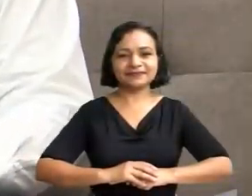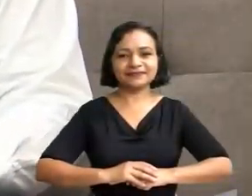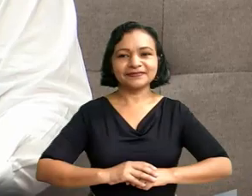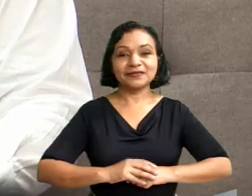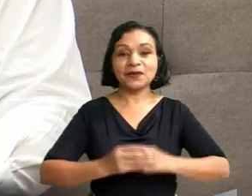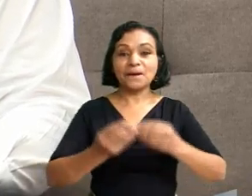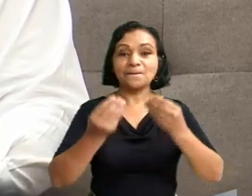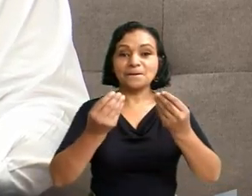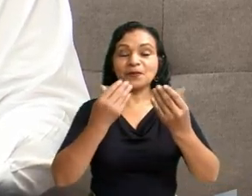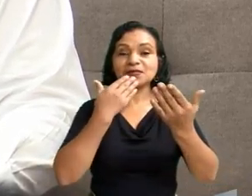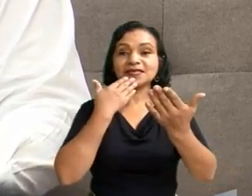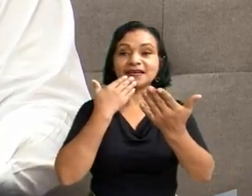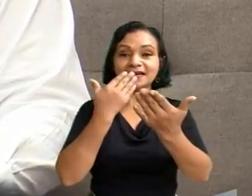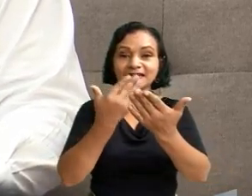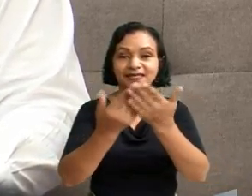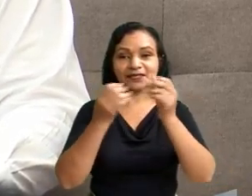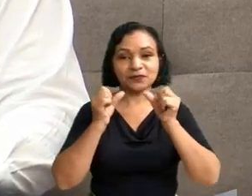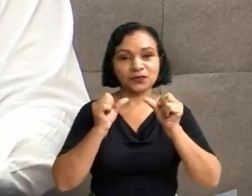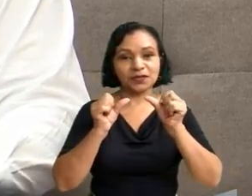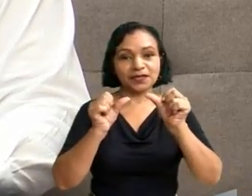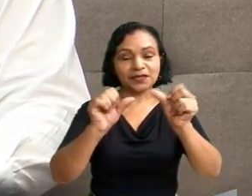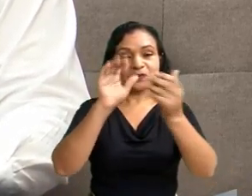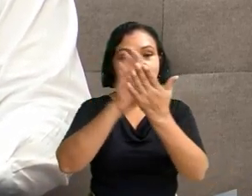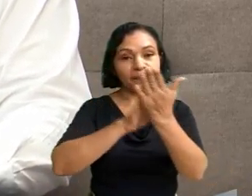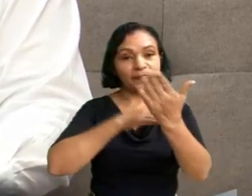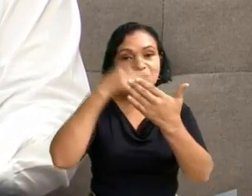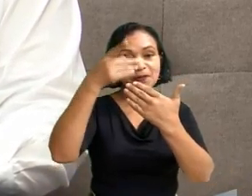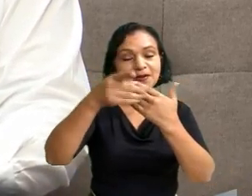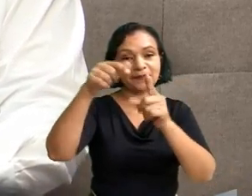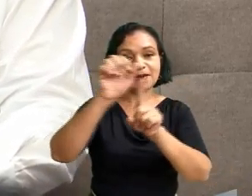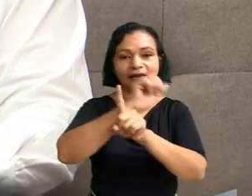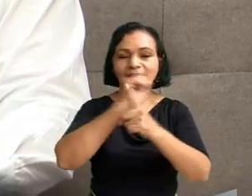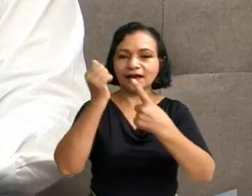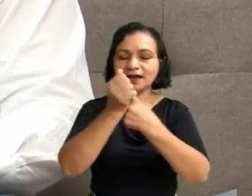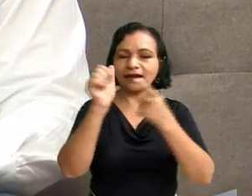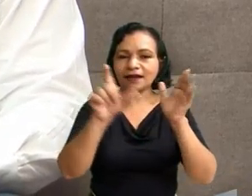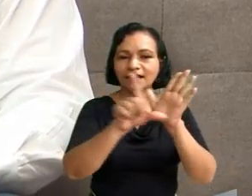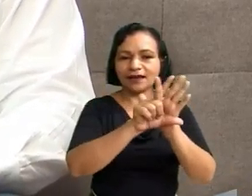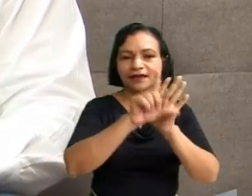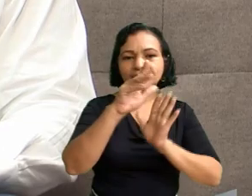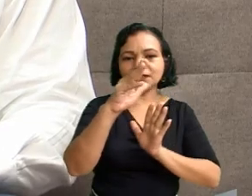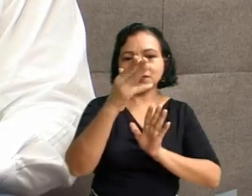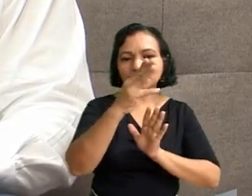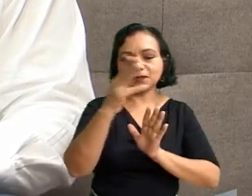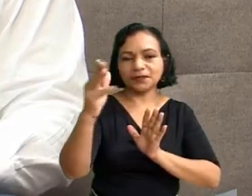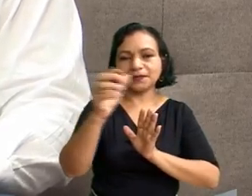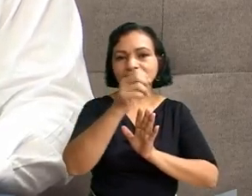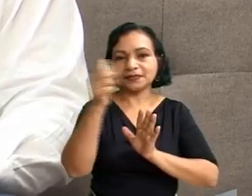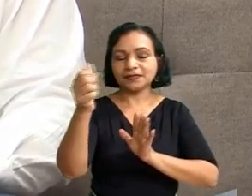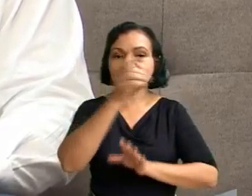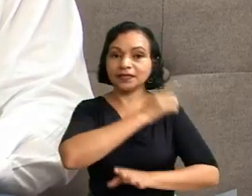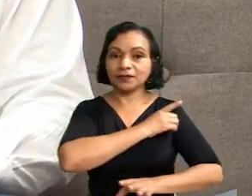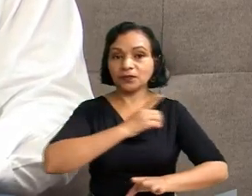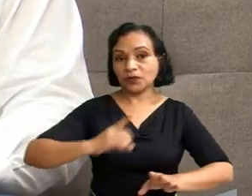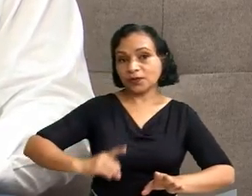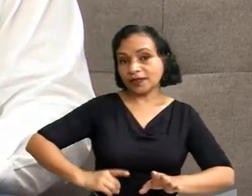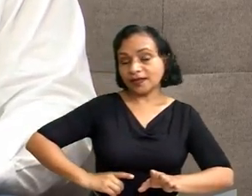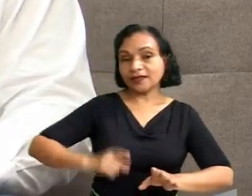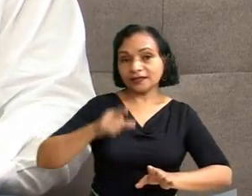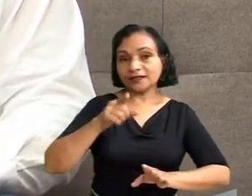muchísimas gracias por continuar en sintonía de su programa desde el parlamento ley 996 ley de amnistía diputado precisamente